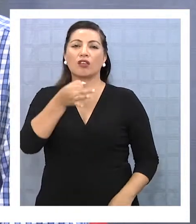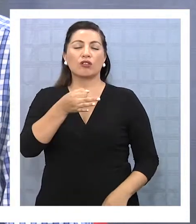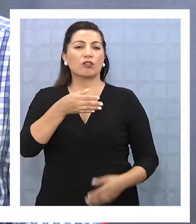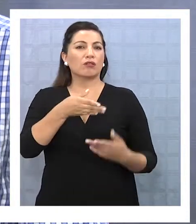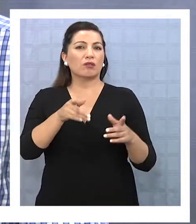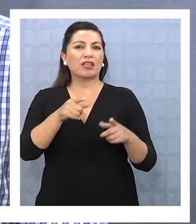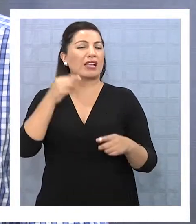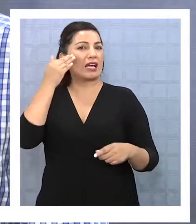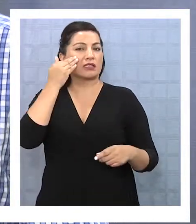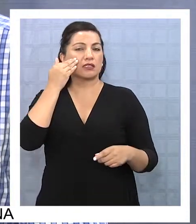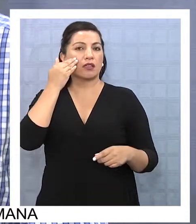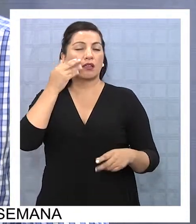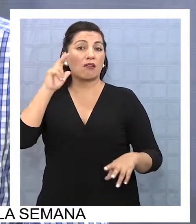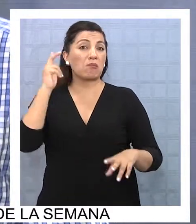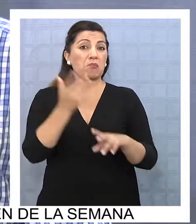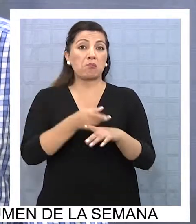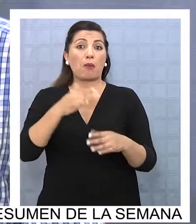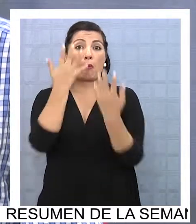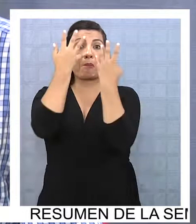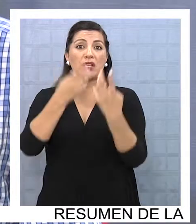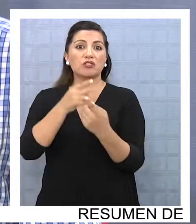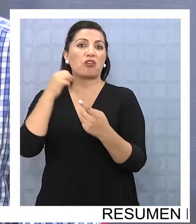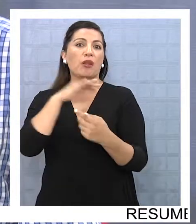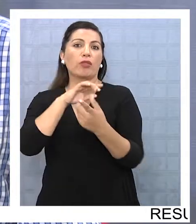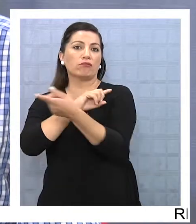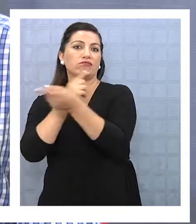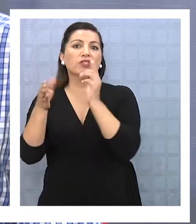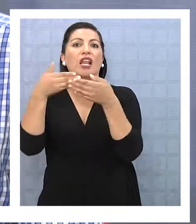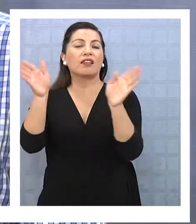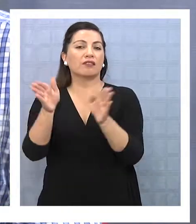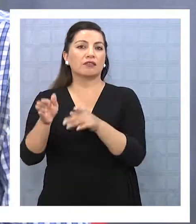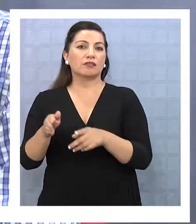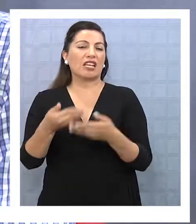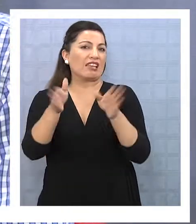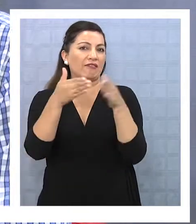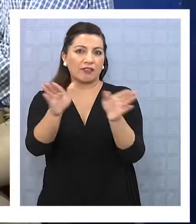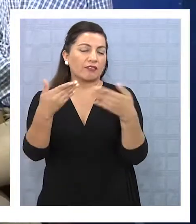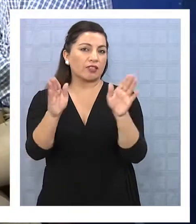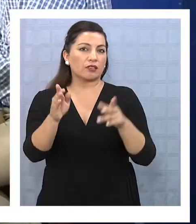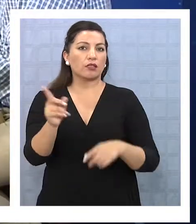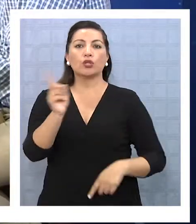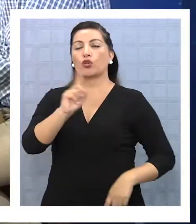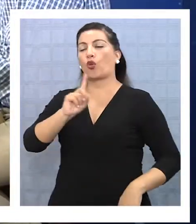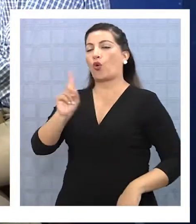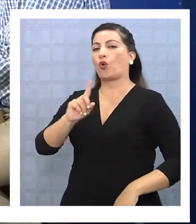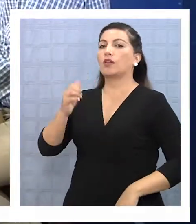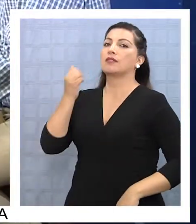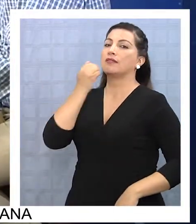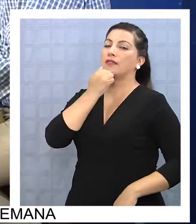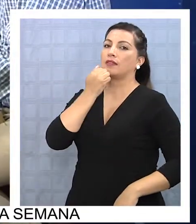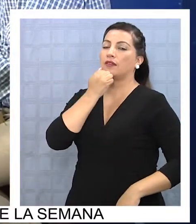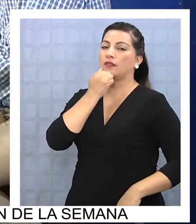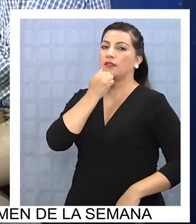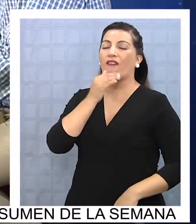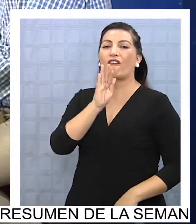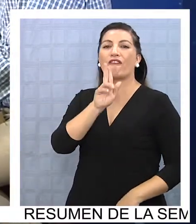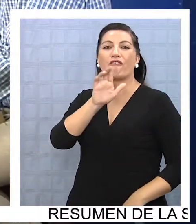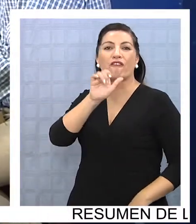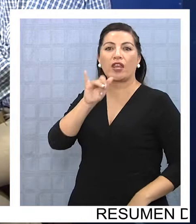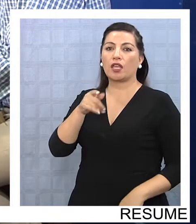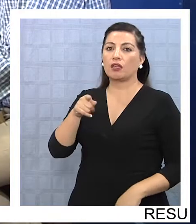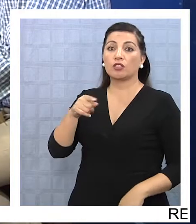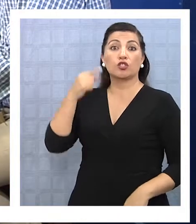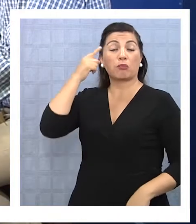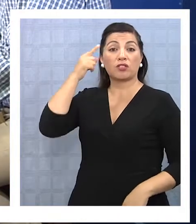la puerta giratoria, pero definitivamente entregó todas estas libertades. No, está muy equivocado el subsecretario Frey, por eso tal vez dejó